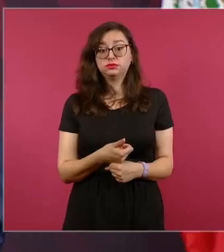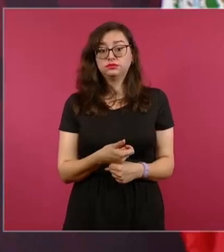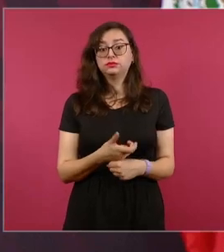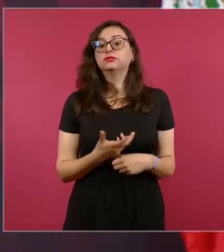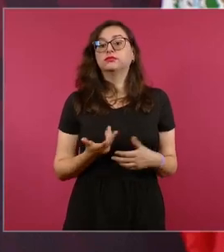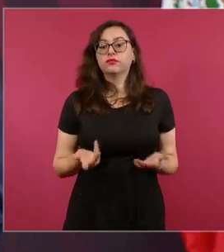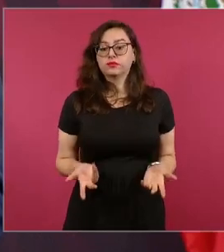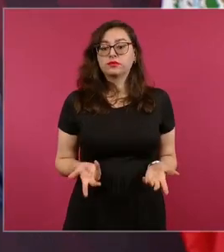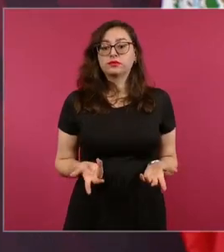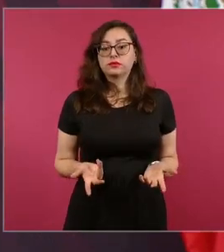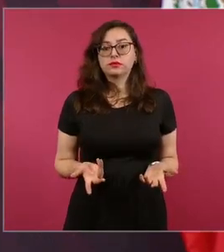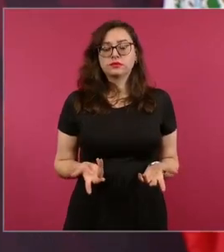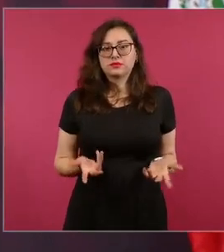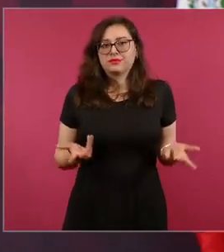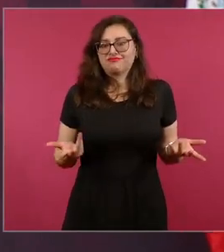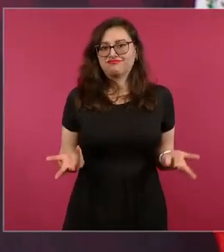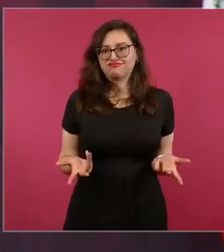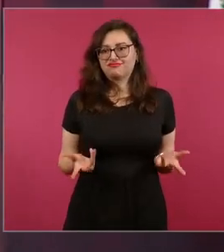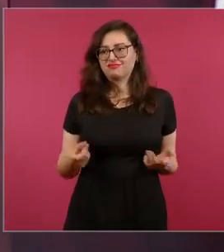se tiene a